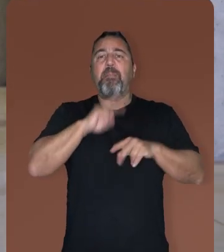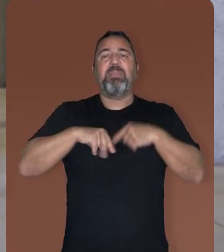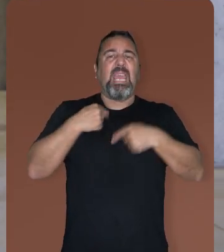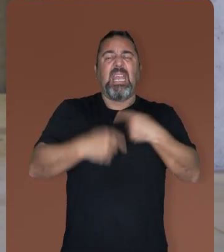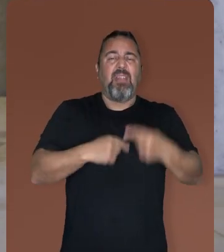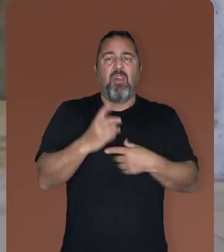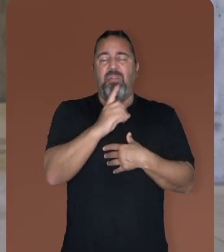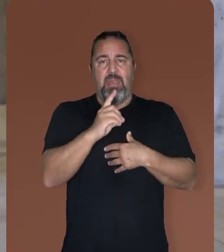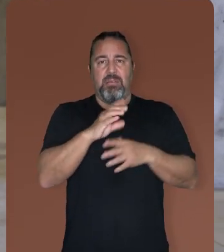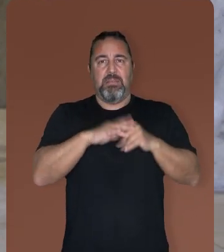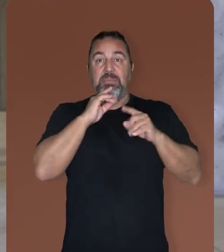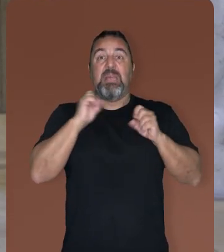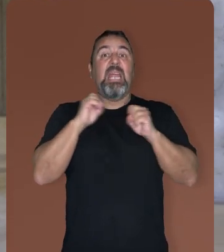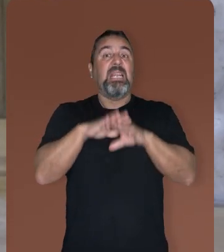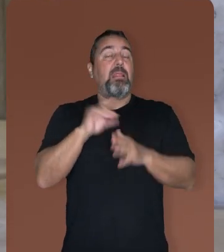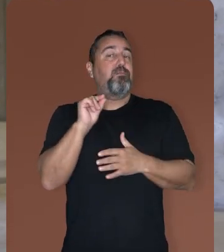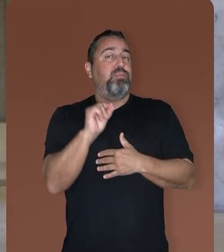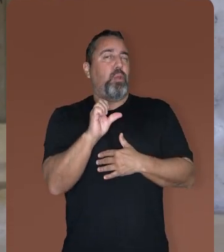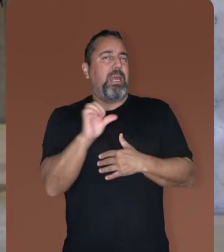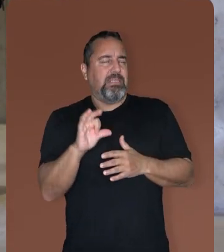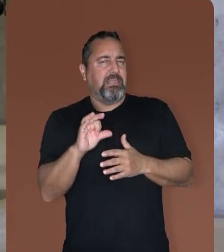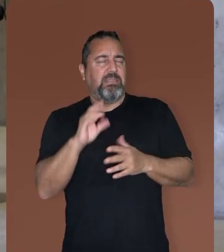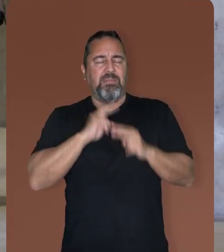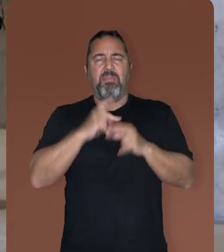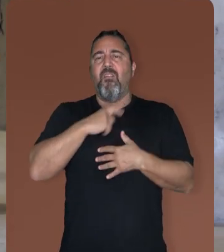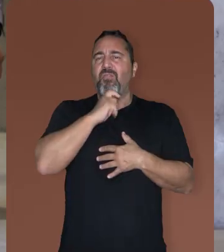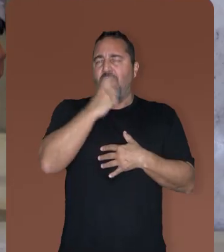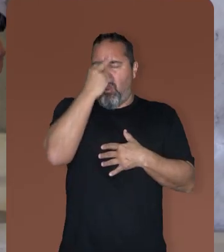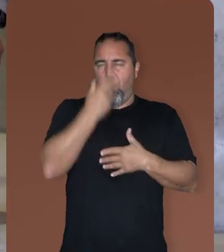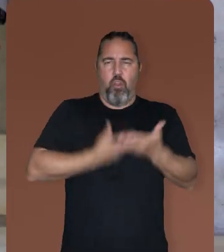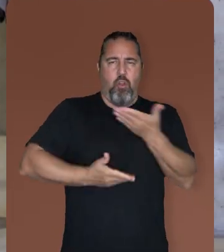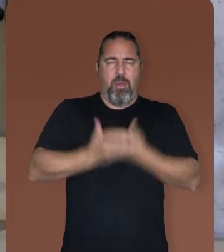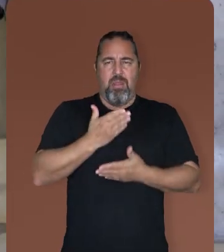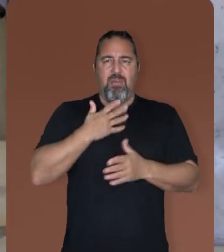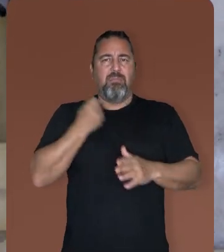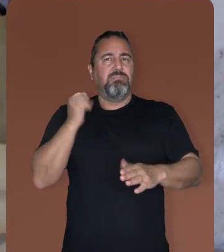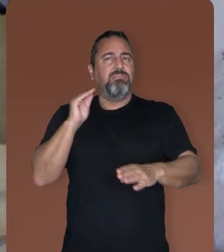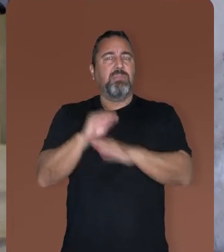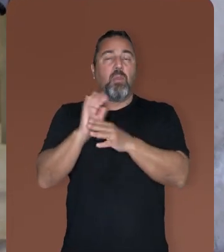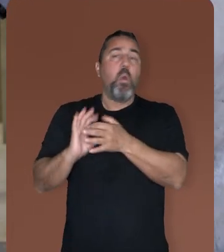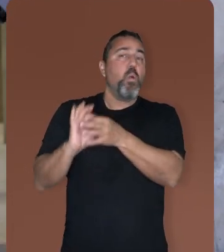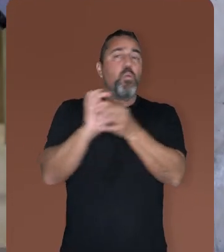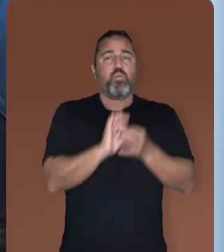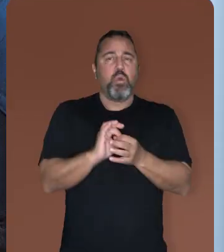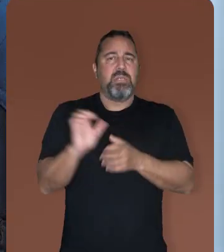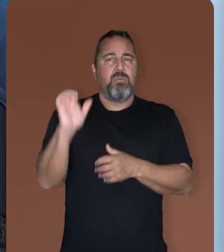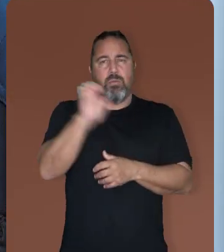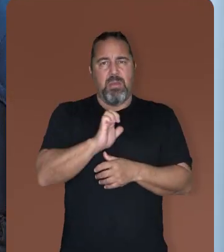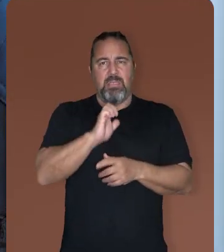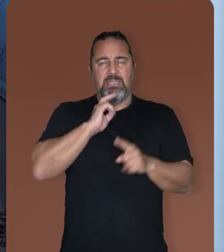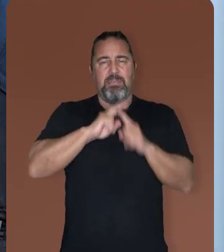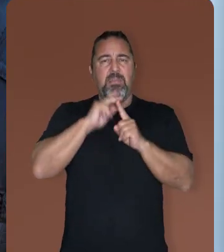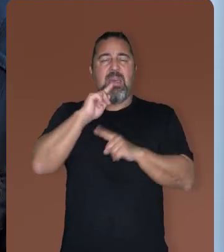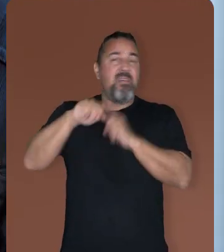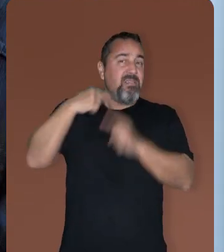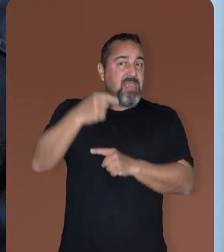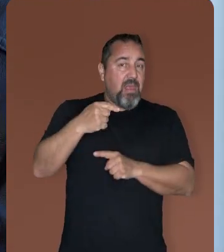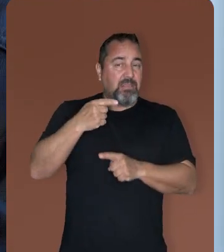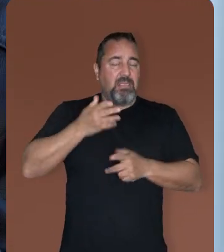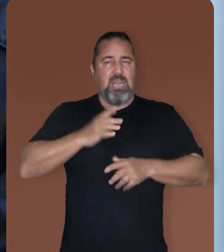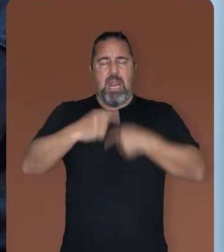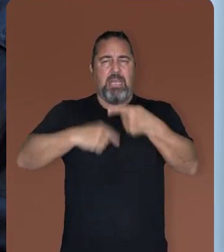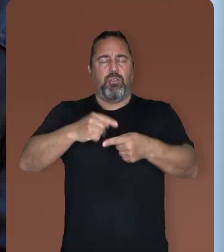Actuación enmarcada na iniciativa Xeración D, impulsada por Red.es, colabora Fundación 11, financiado